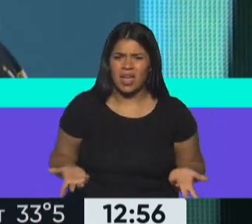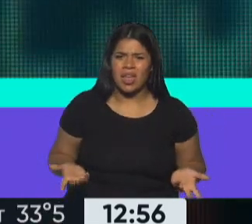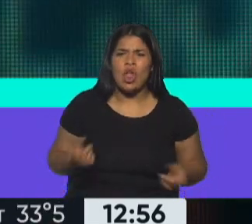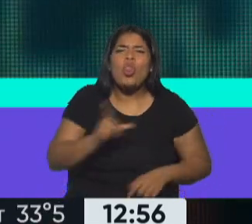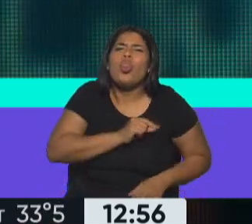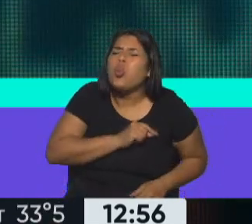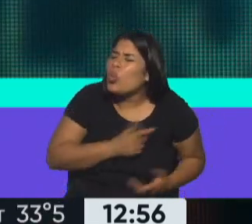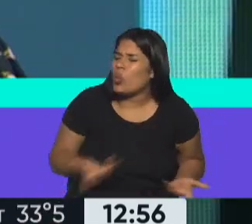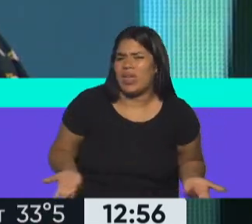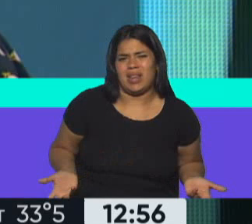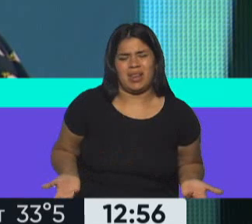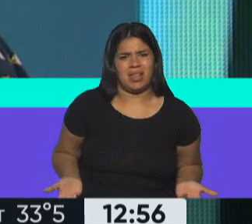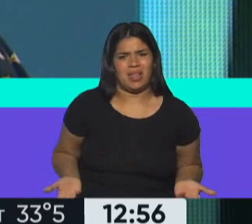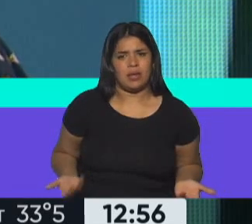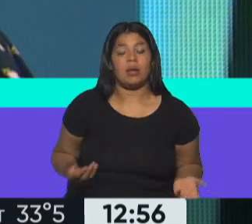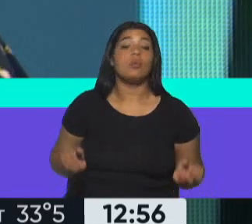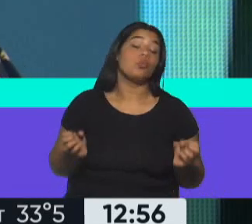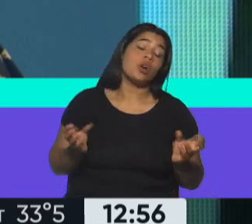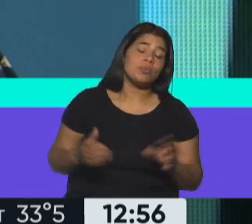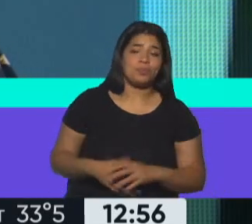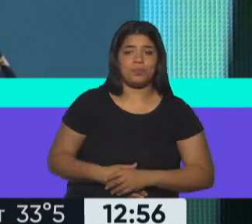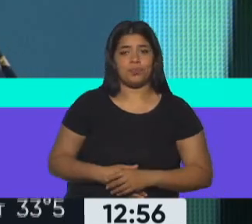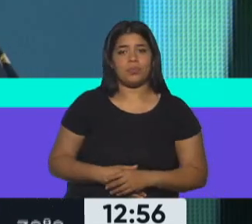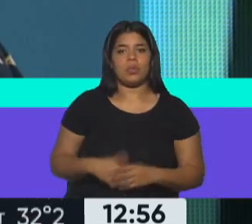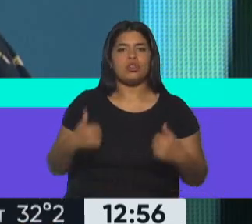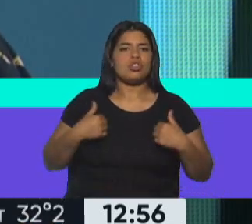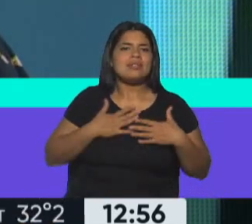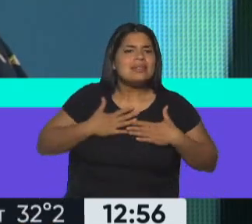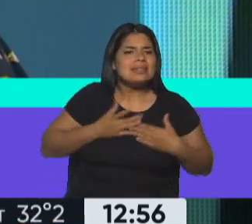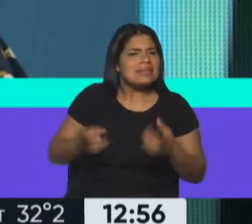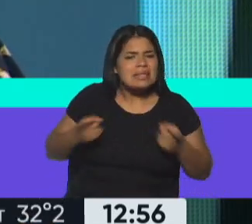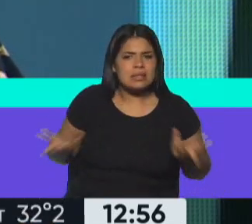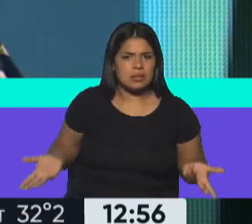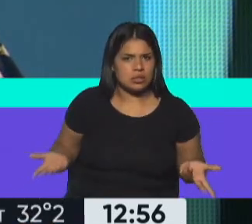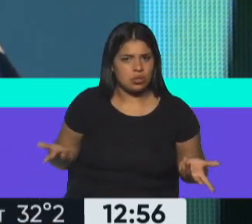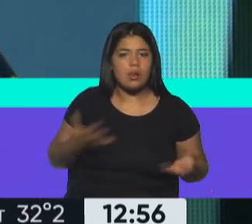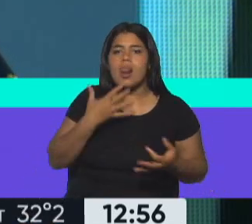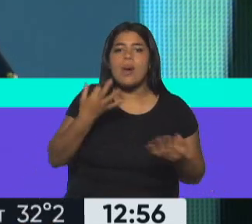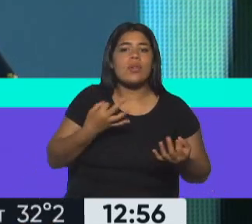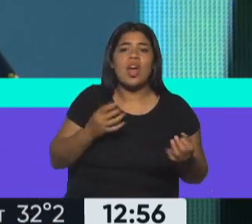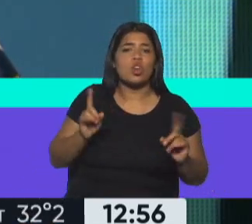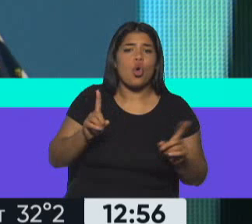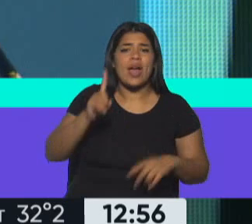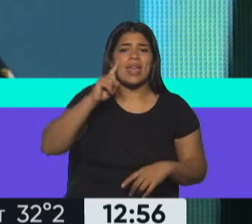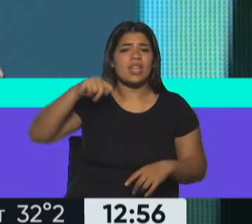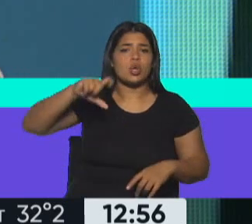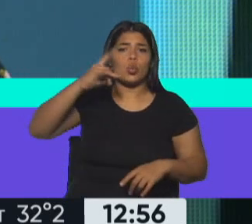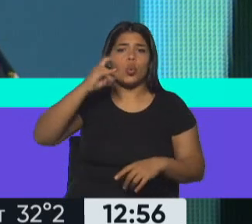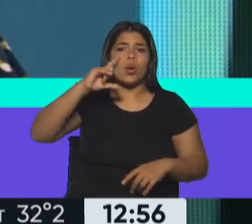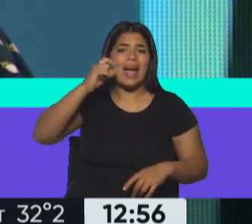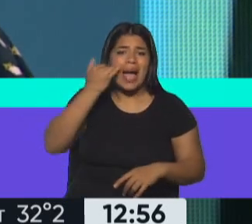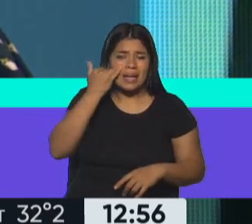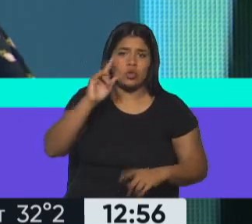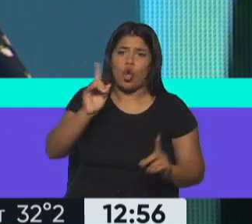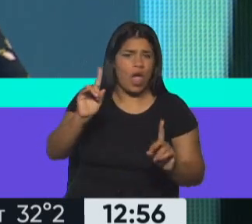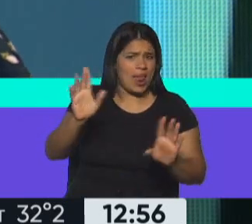dolor bueno tuve como esa necesidad y en realidad no era ellos no eran no era cucaiba en este